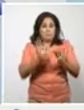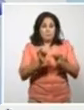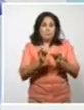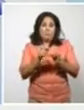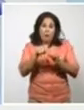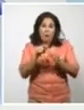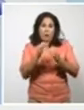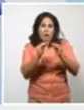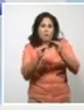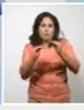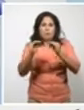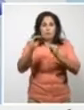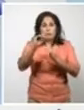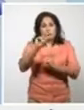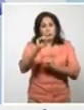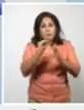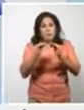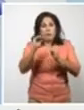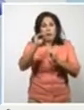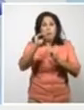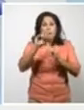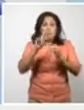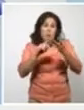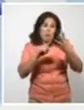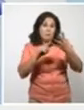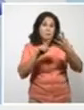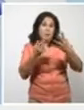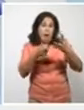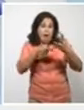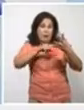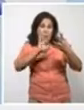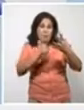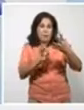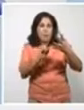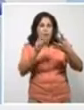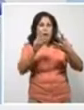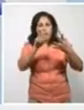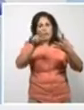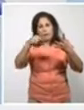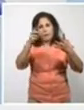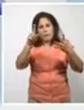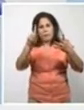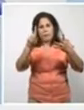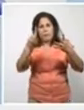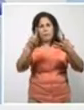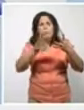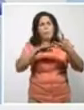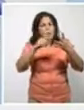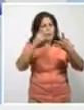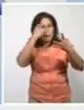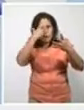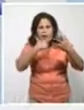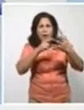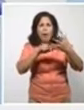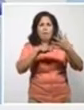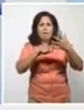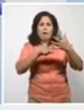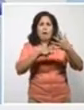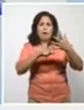pasa al cuarto lugar con una tasa de 23,1. Después Ciego de Ávila con